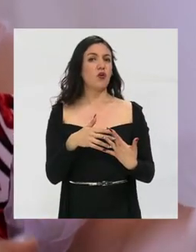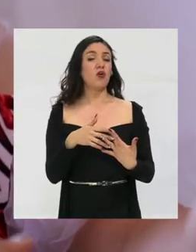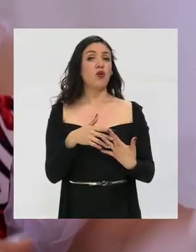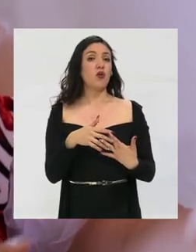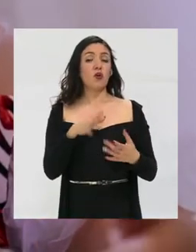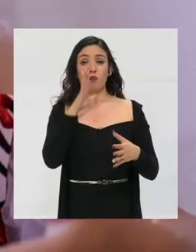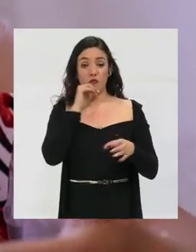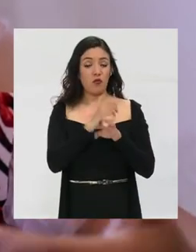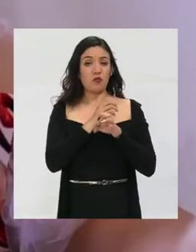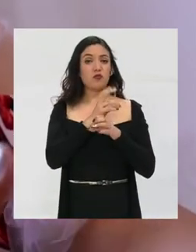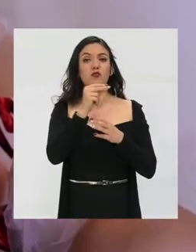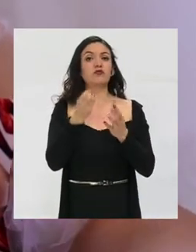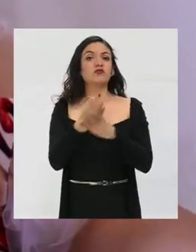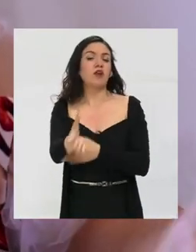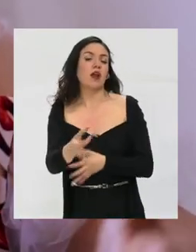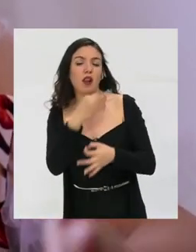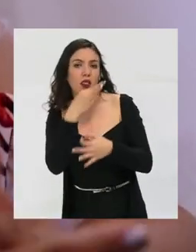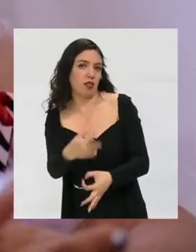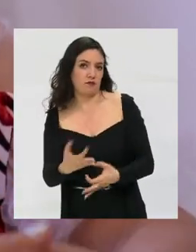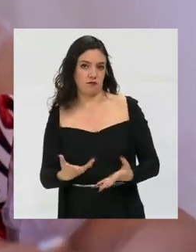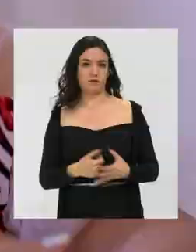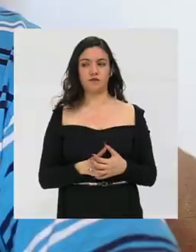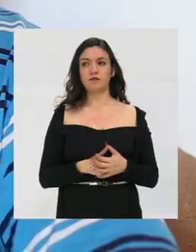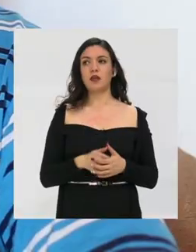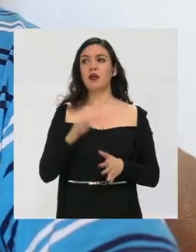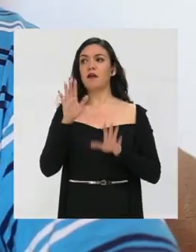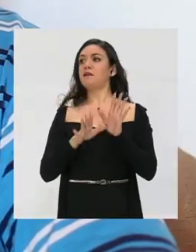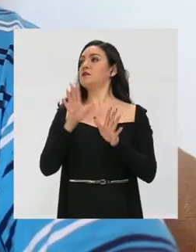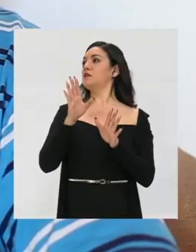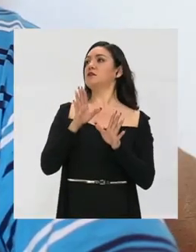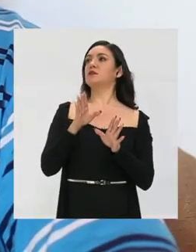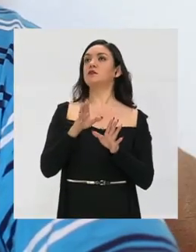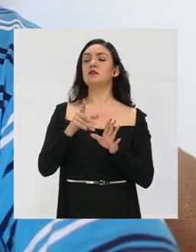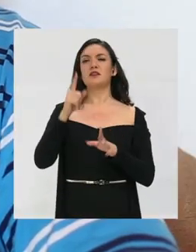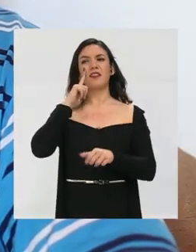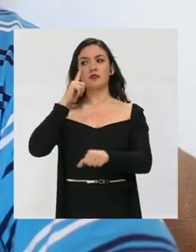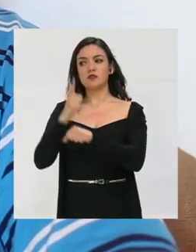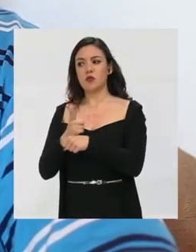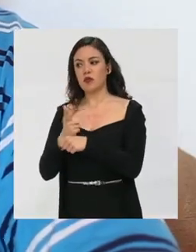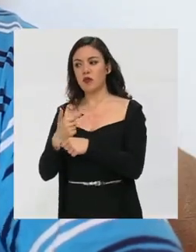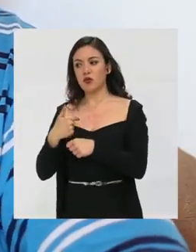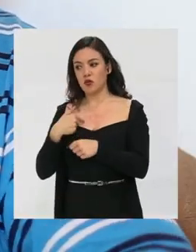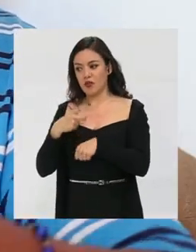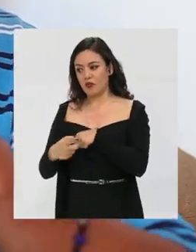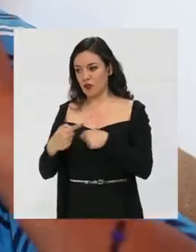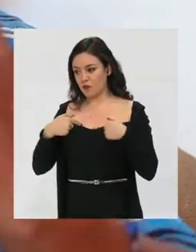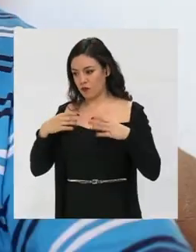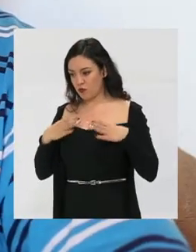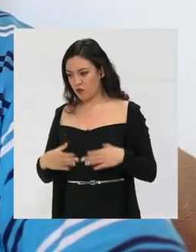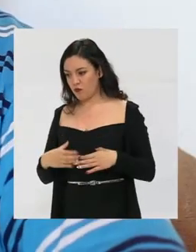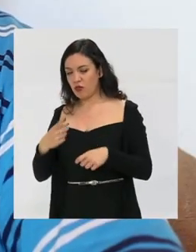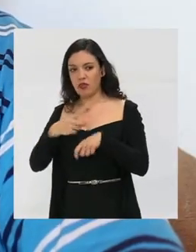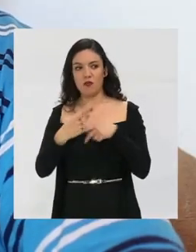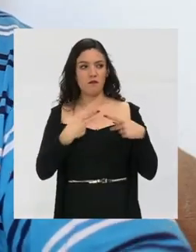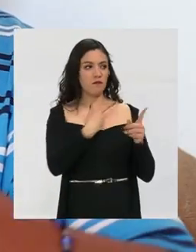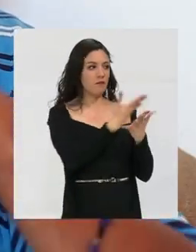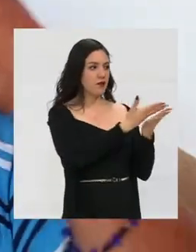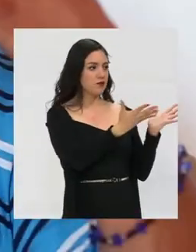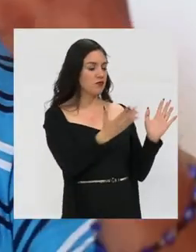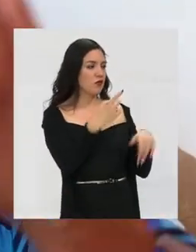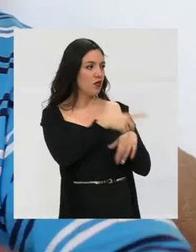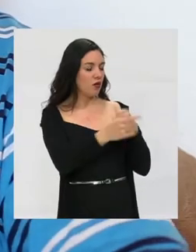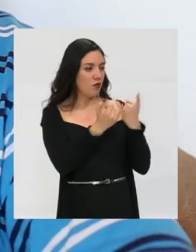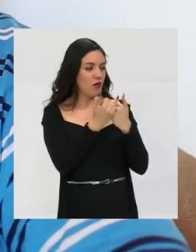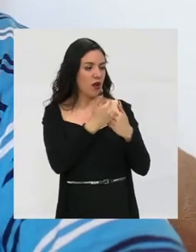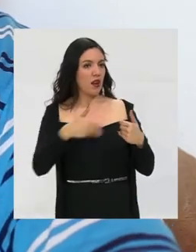ese dolor emocional, no van a salir de la adicción. Que te das cuenta que en realidad no nomás te dañaste a ti mismo, que dañaste